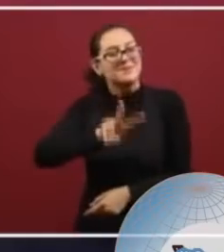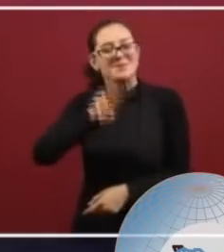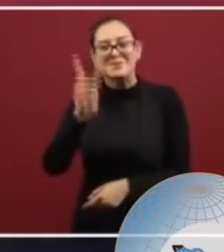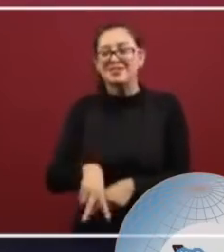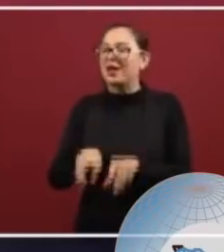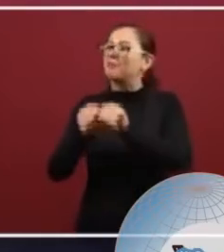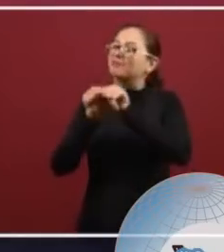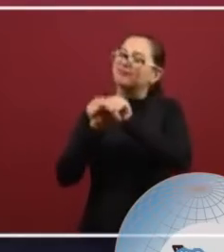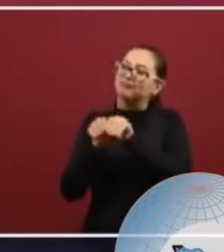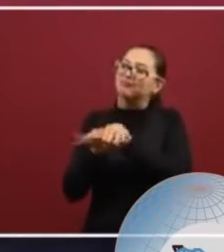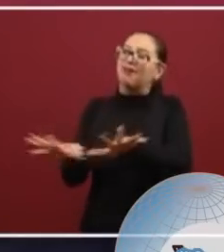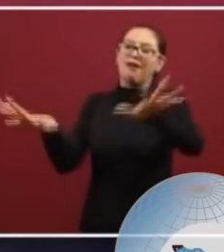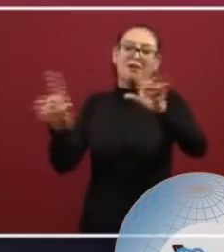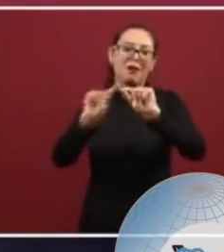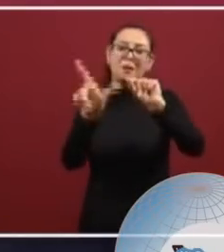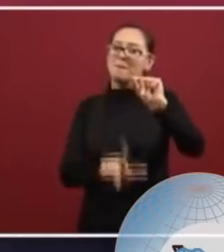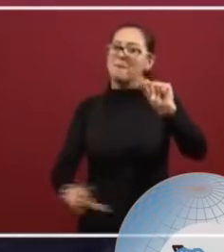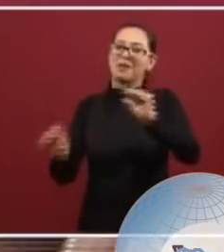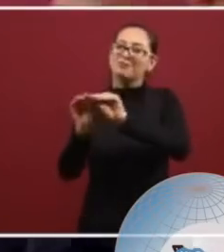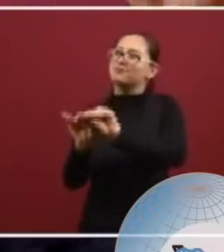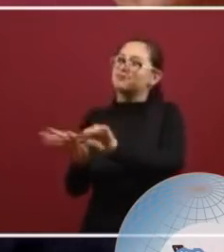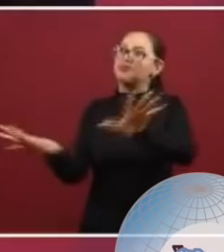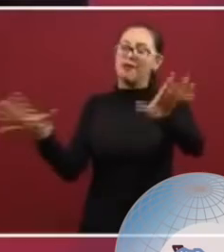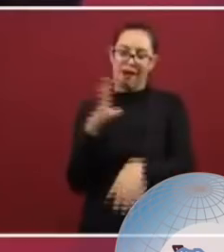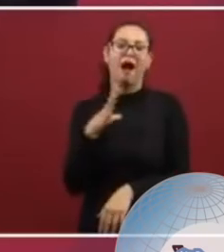a la mayoría de los pueblos de México. Entonces,